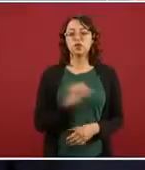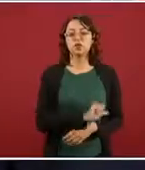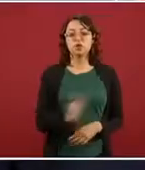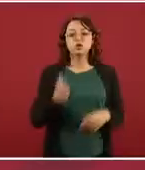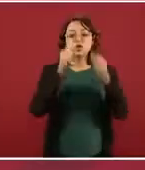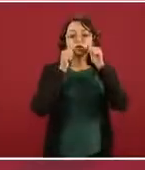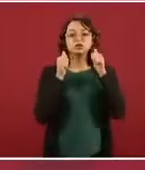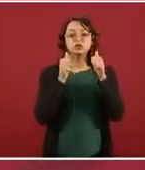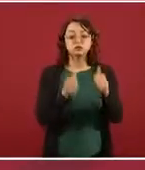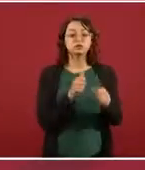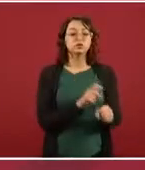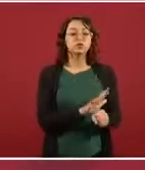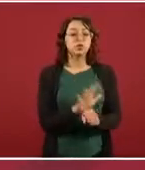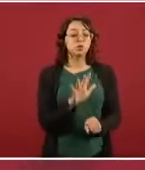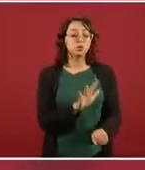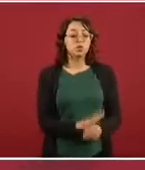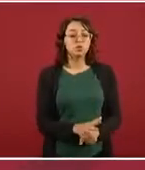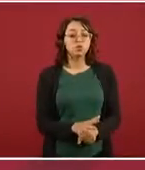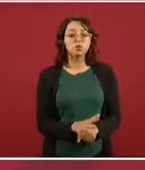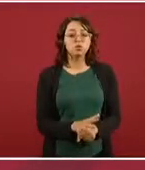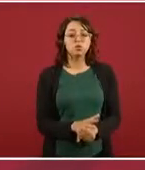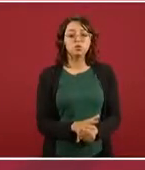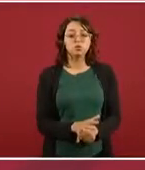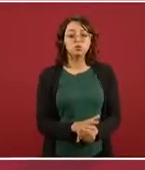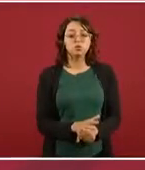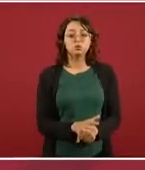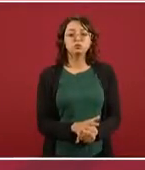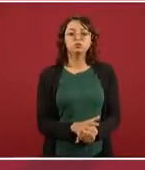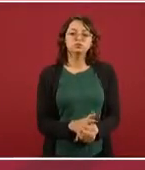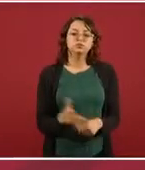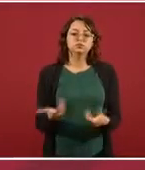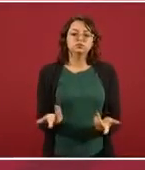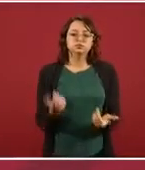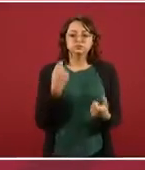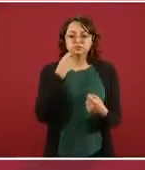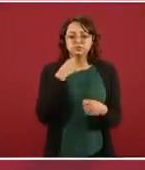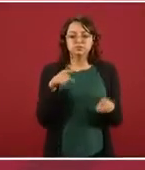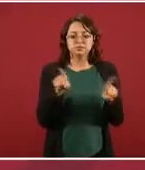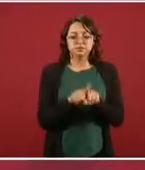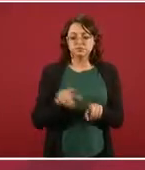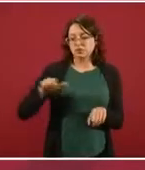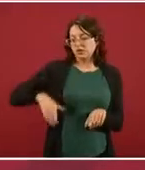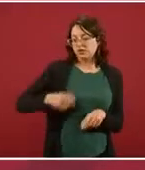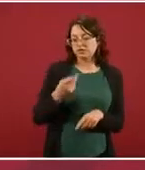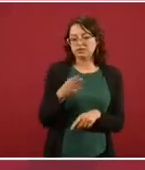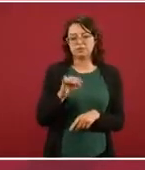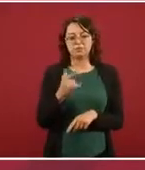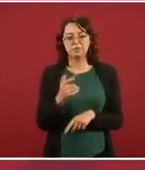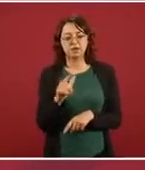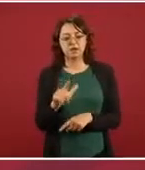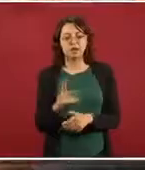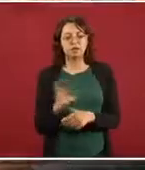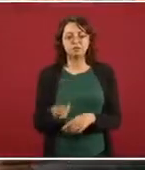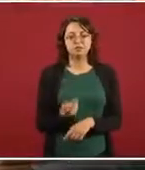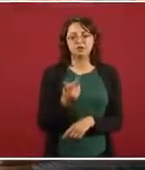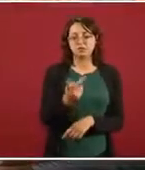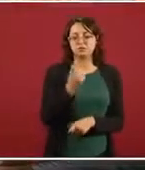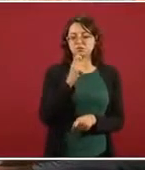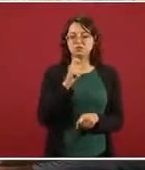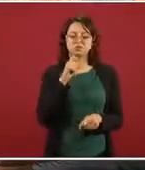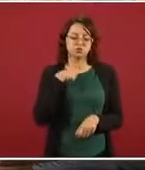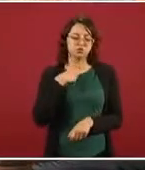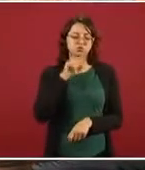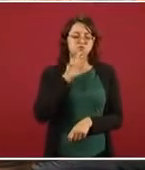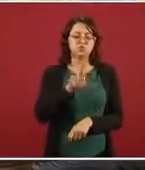atención, pues lo que aquí preguntó Miguel y yo contesté sobre